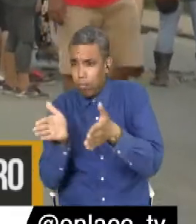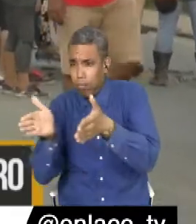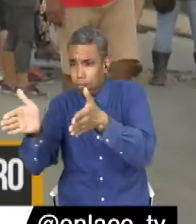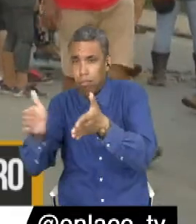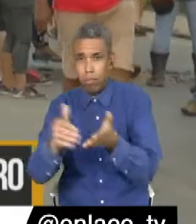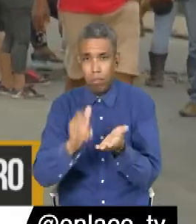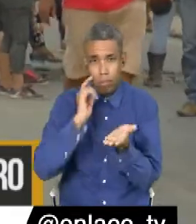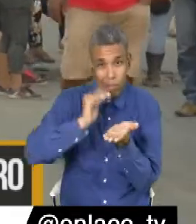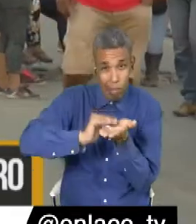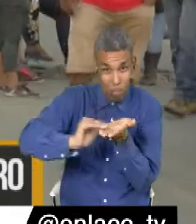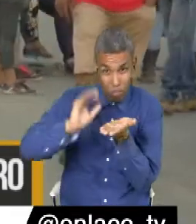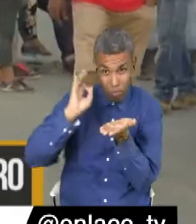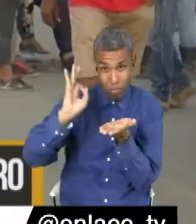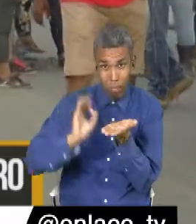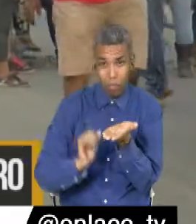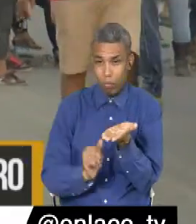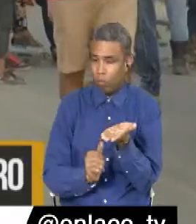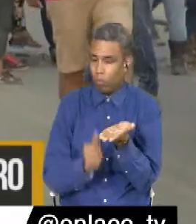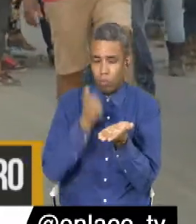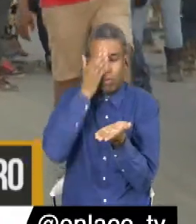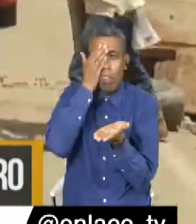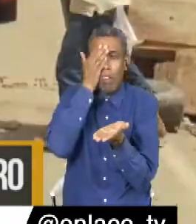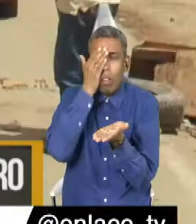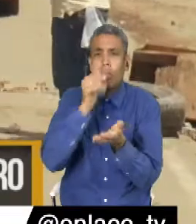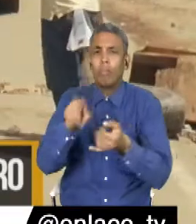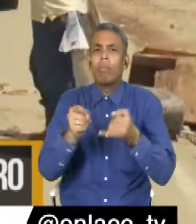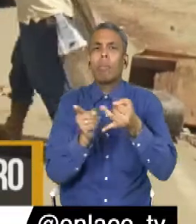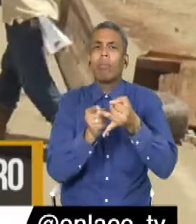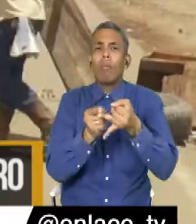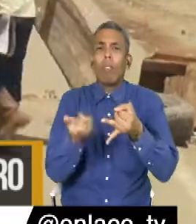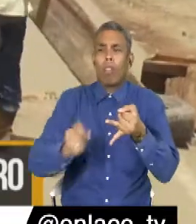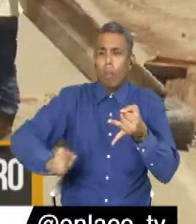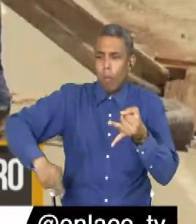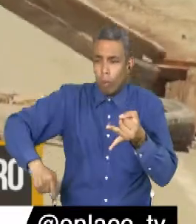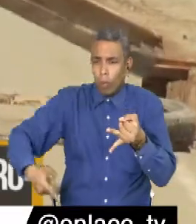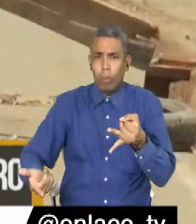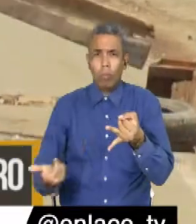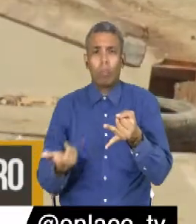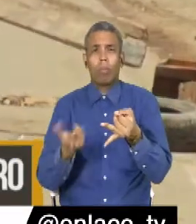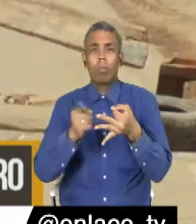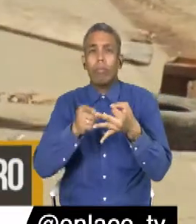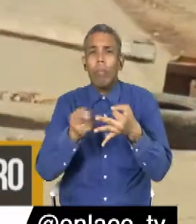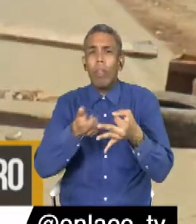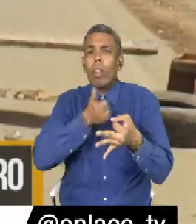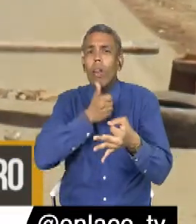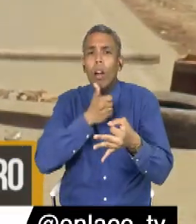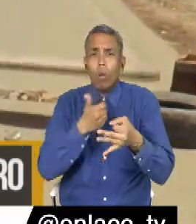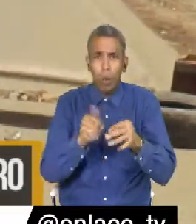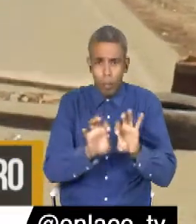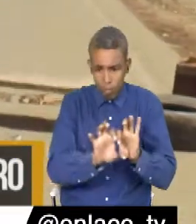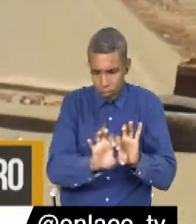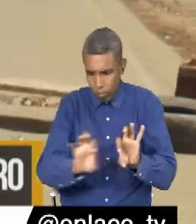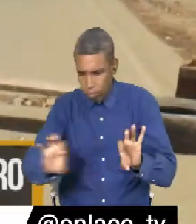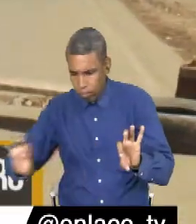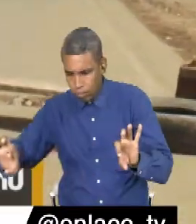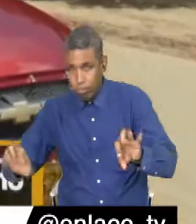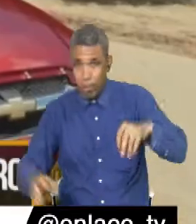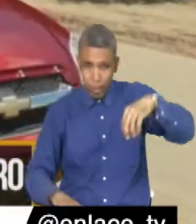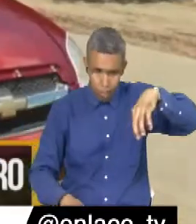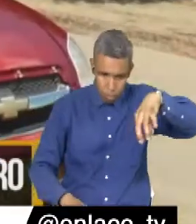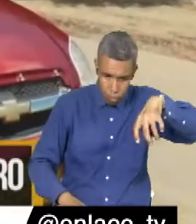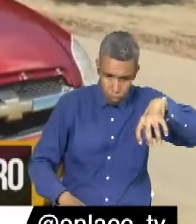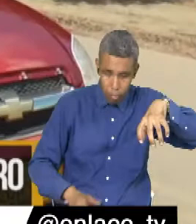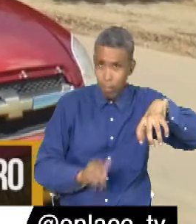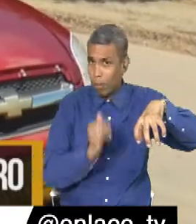puestos de salud, las escuelas, el agua, todos los servicios públicos. Nosotros aquí no peleamos solamente por lo laboral,